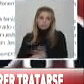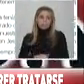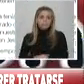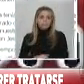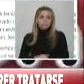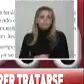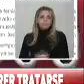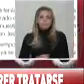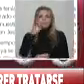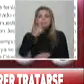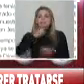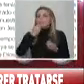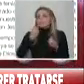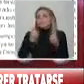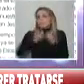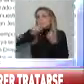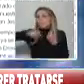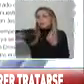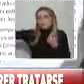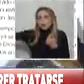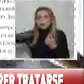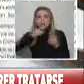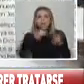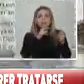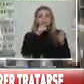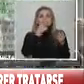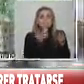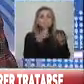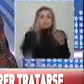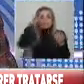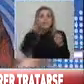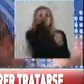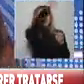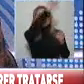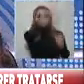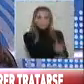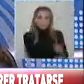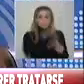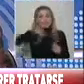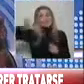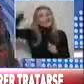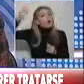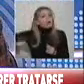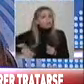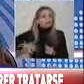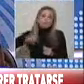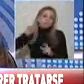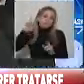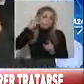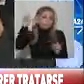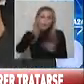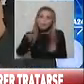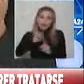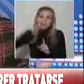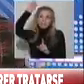cuartas partes de la humanidad no creen en Dios, o la mitad. ¿Por qué? Y así estamos en el mundo, Mauro. Está tomando como ejemplo un mundo que es una porquería. Sí, pero ¿y por